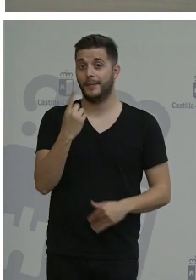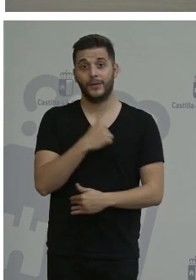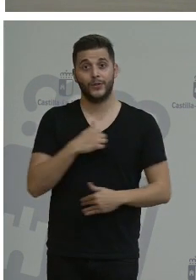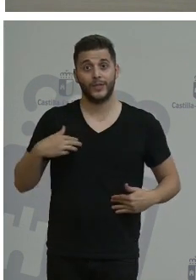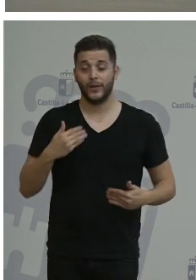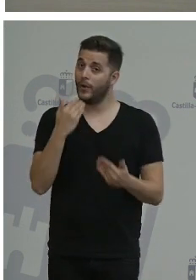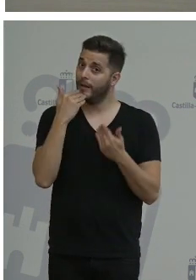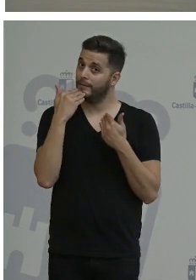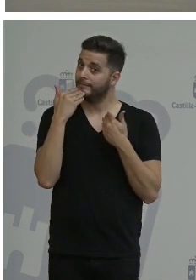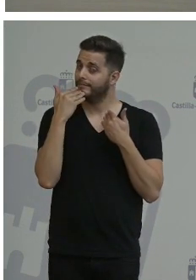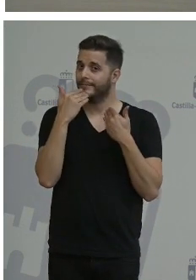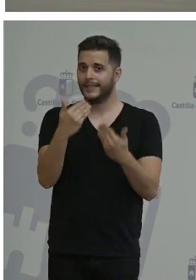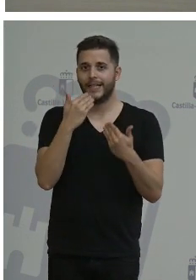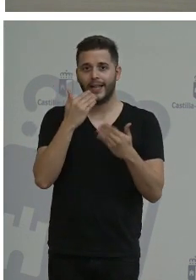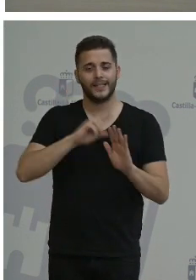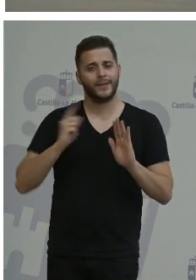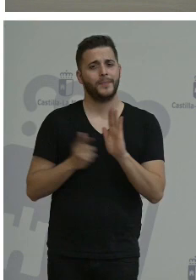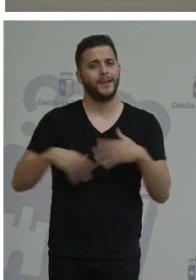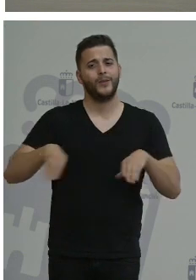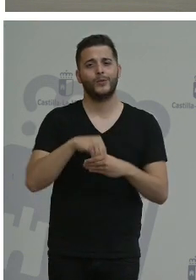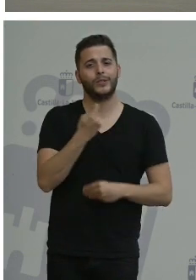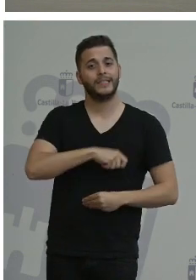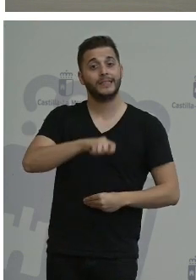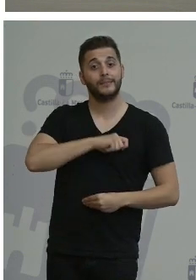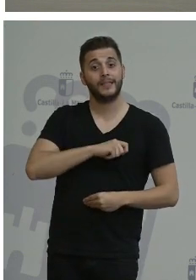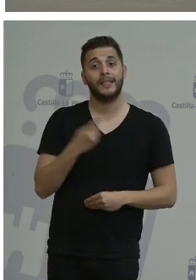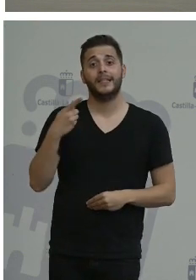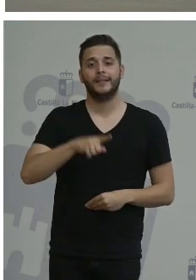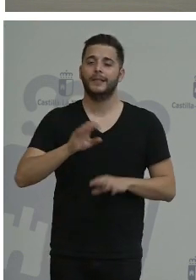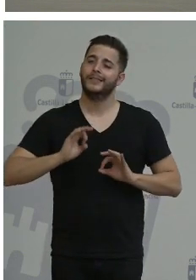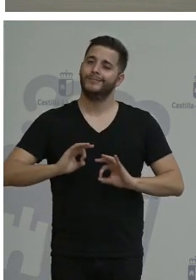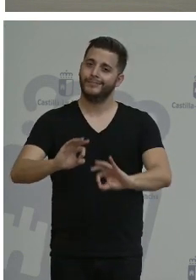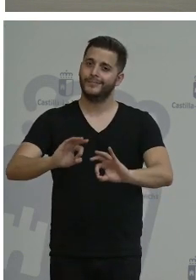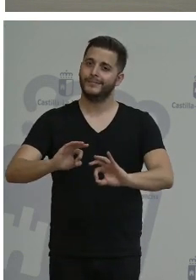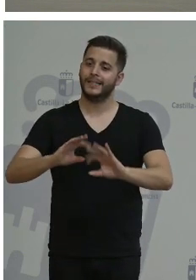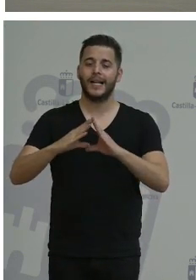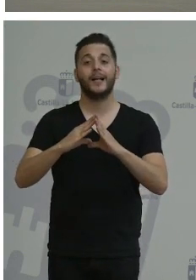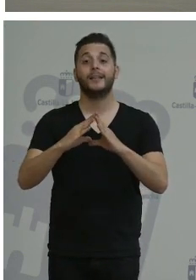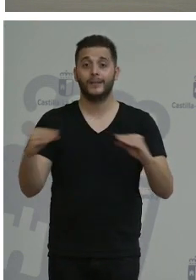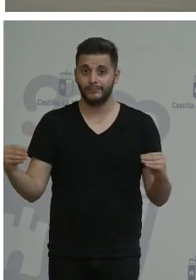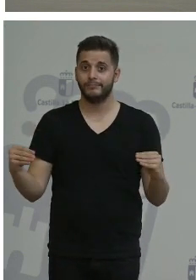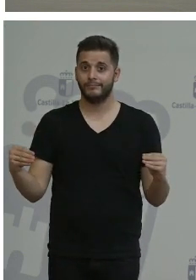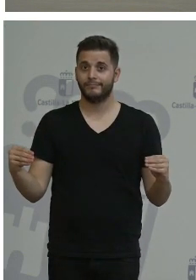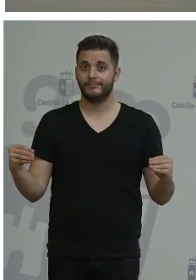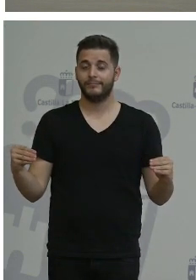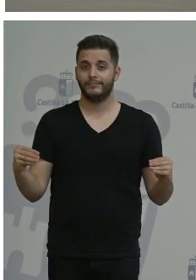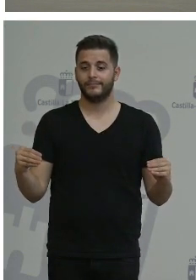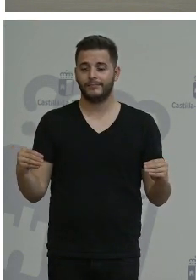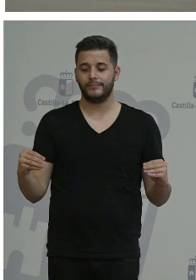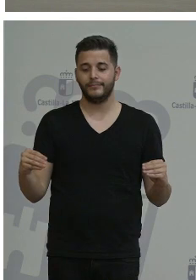agradecer a Plena Inclusión España y también muy especialmente también a Andalucía, que ha querido que